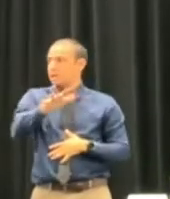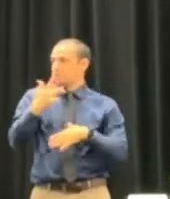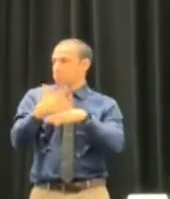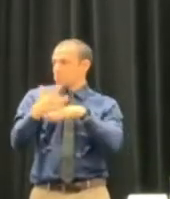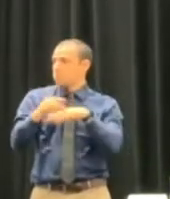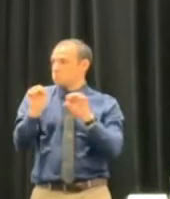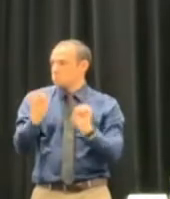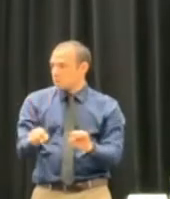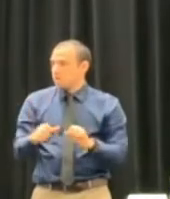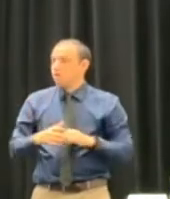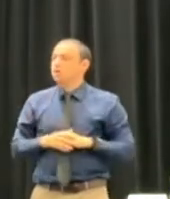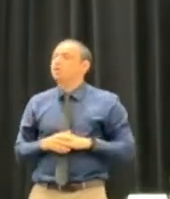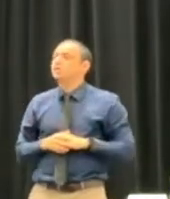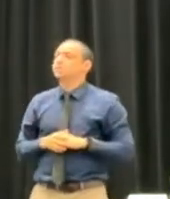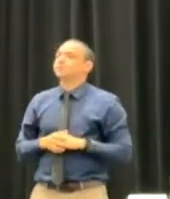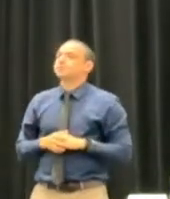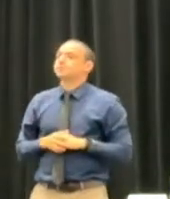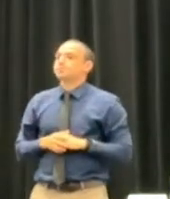presenciales